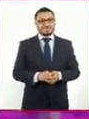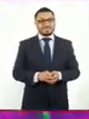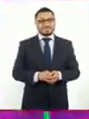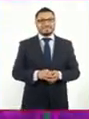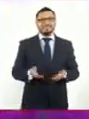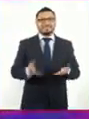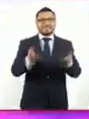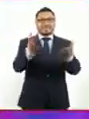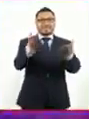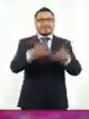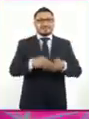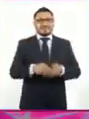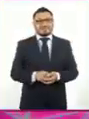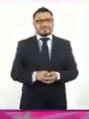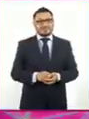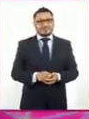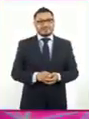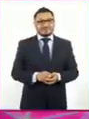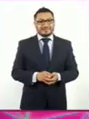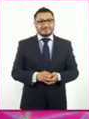¡Corre video!